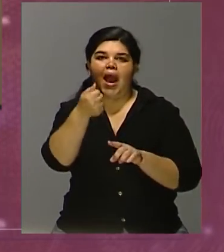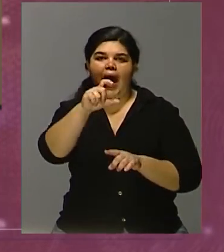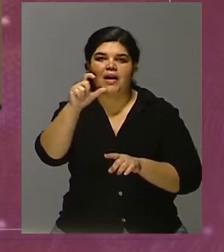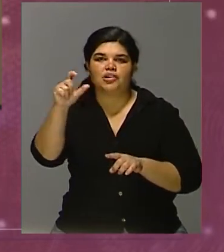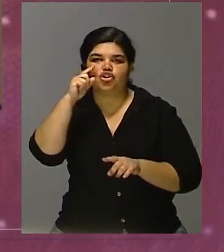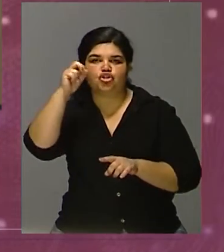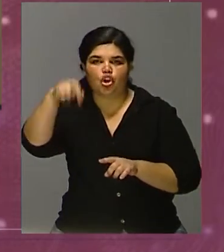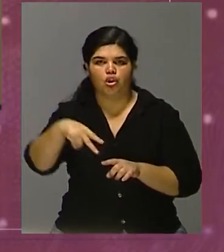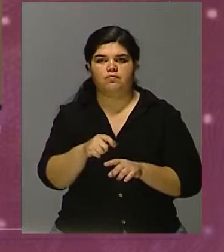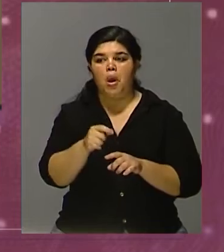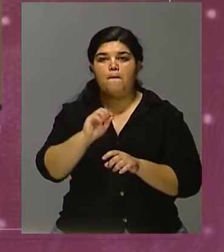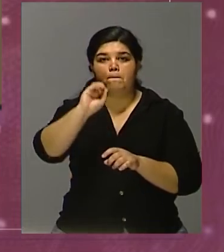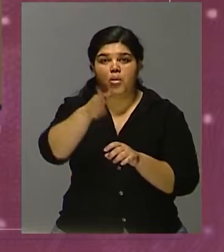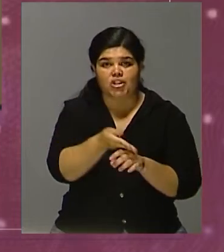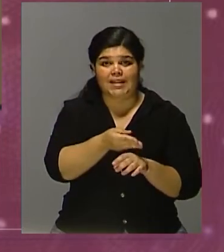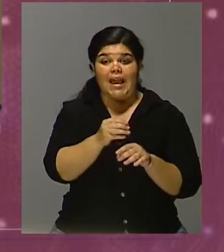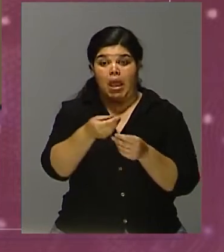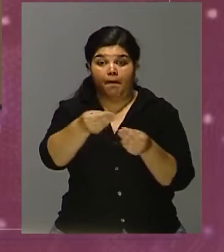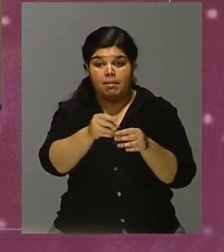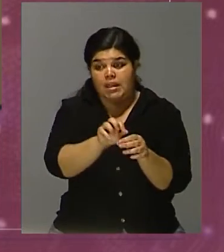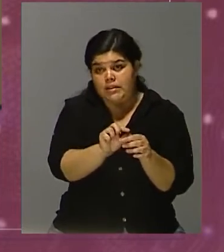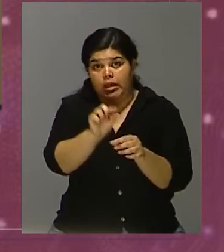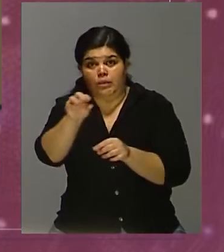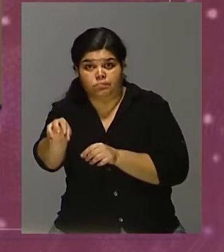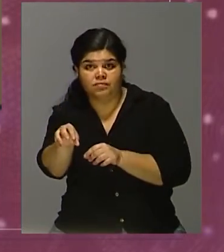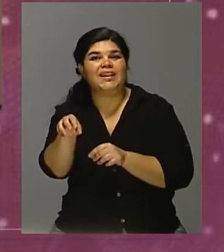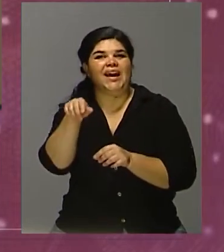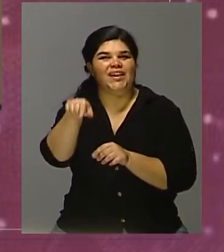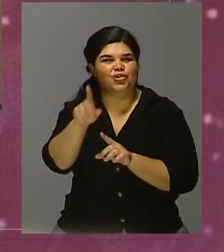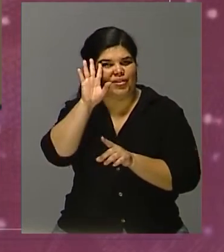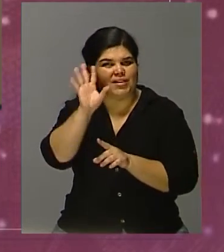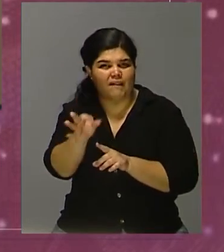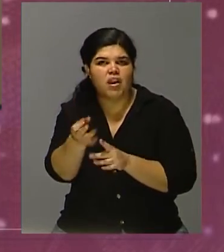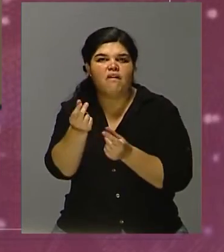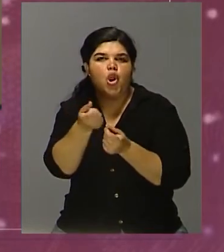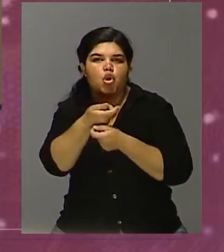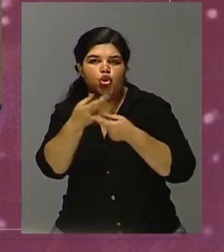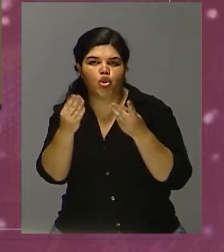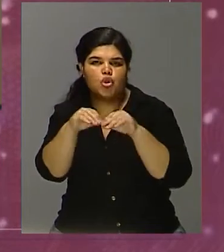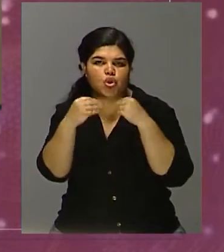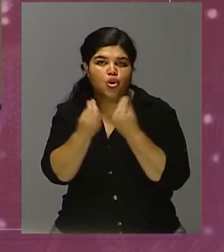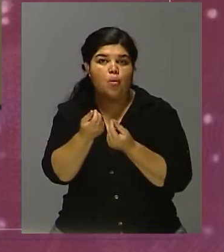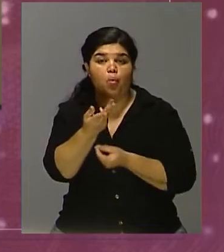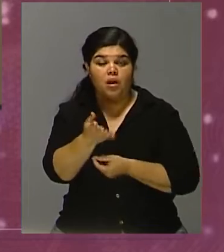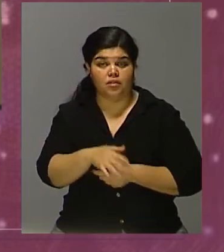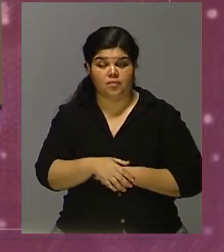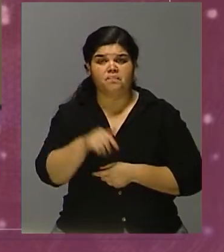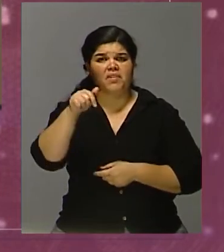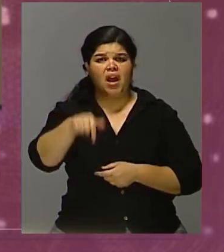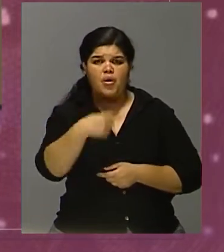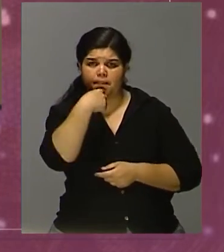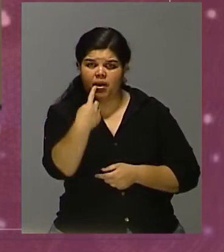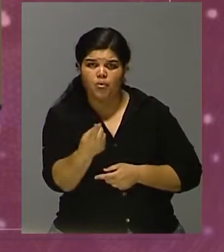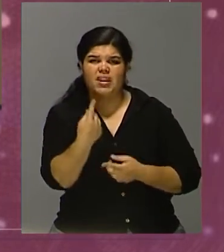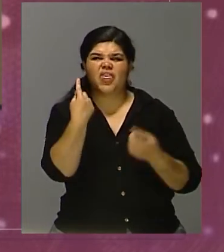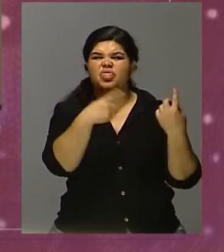establecer ese valor, pero la pregunta es ahora, ¿cuál es la diferencia entre precio y valor